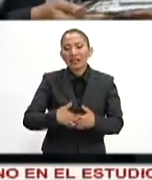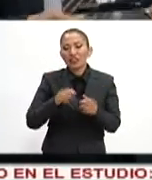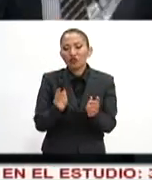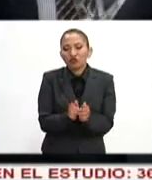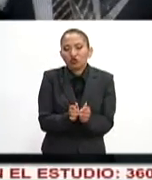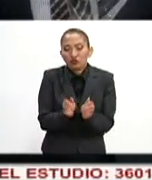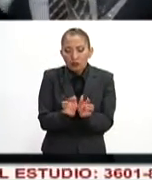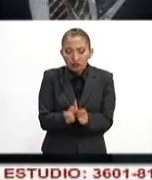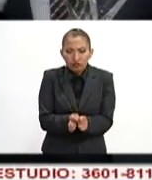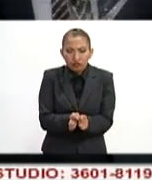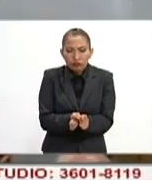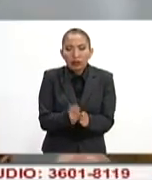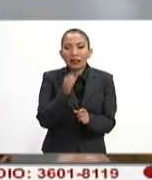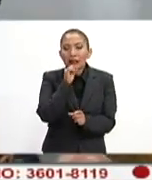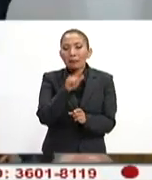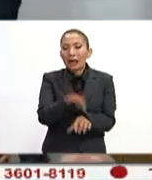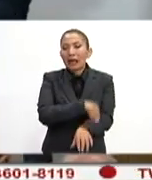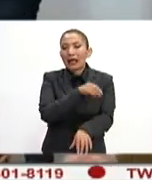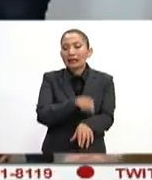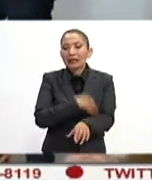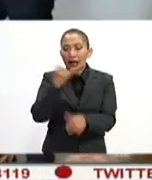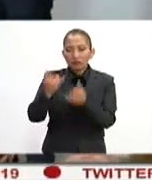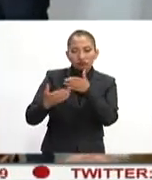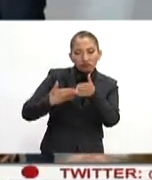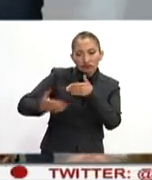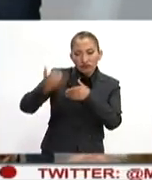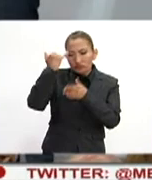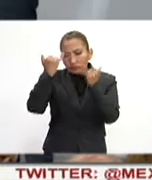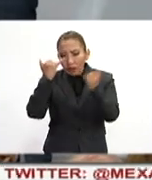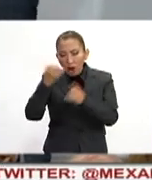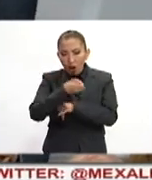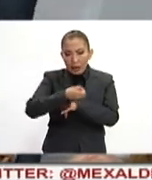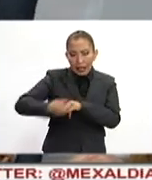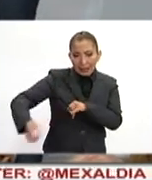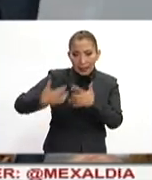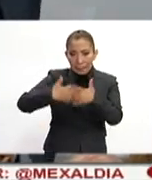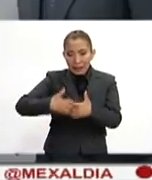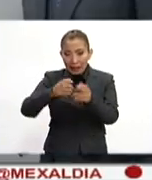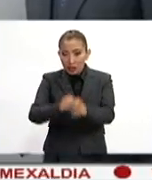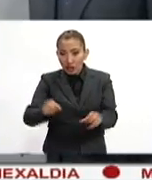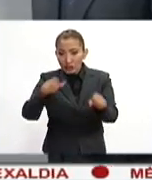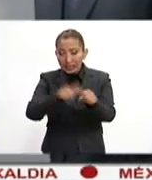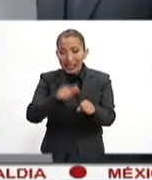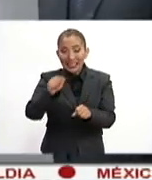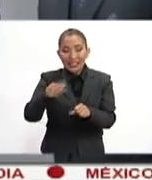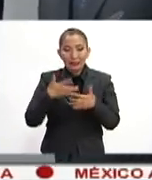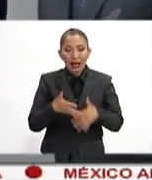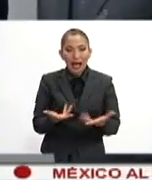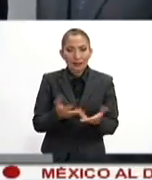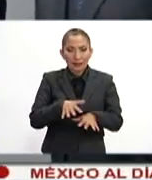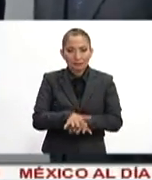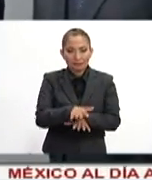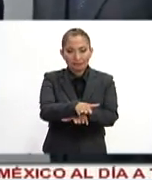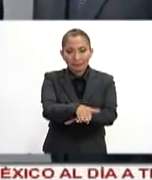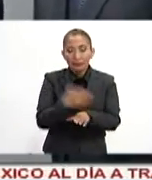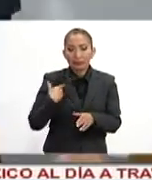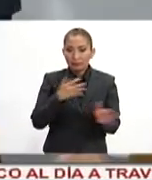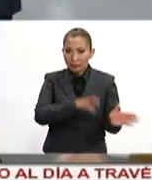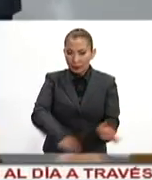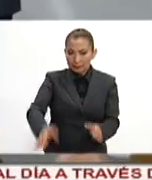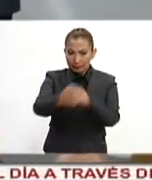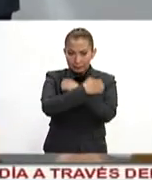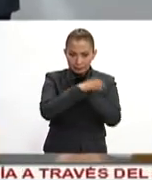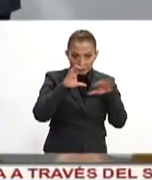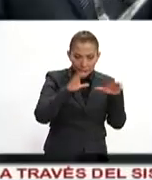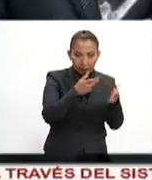micro y pequeña, también en energía, innovación, organizacional, empresas sociales y manufactura. En la categoría